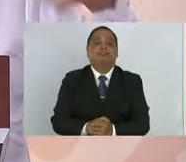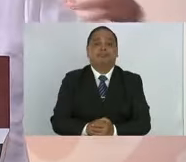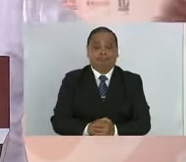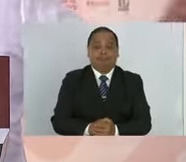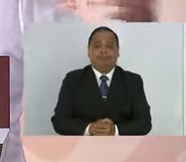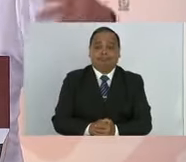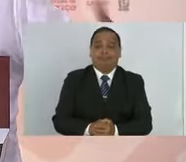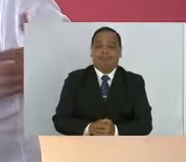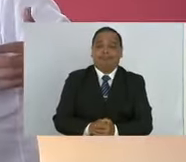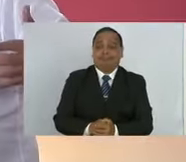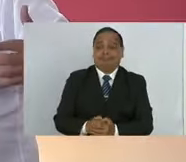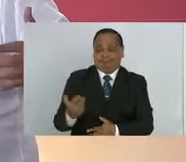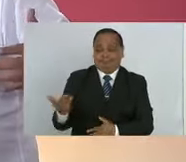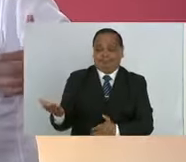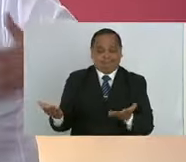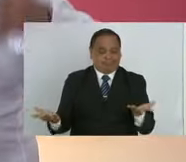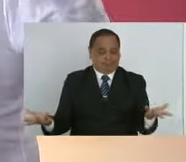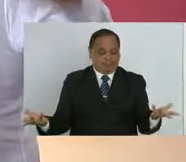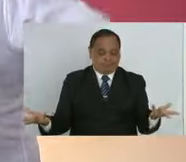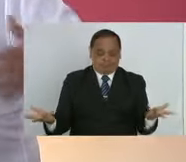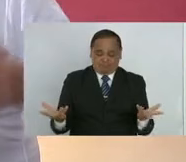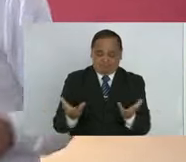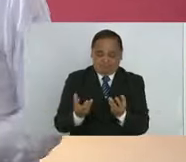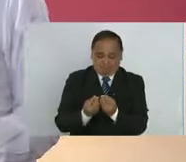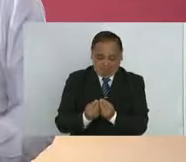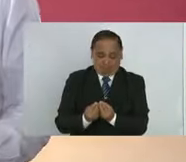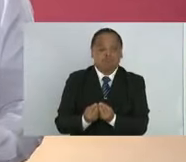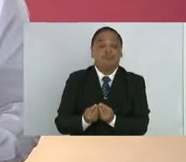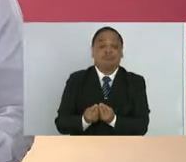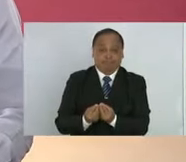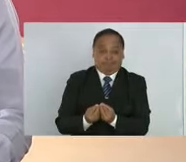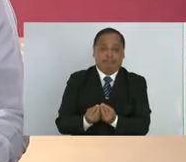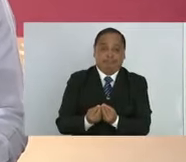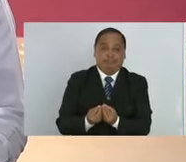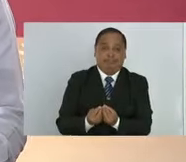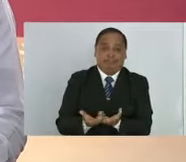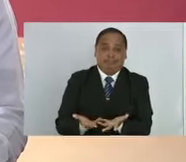unirnos todos. Nos ayudaron mucho